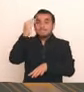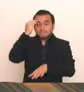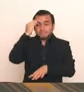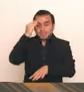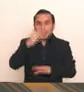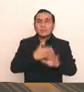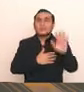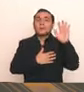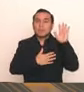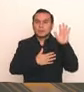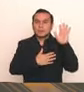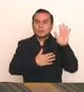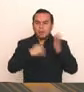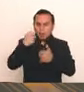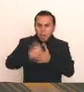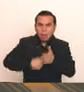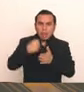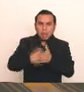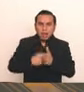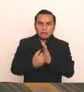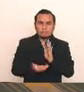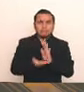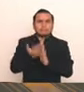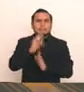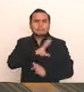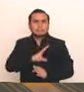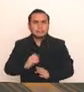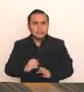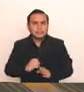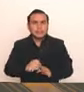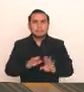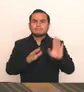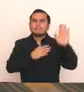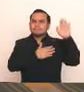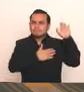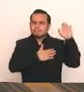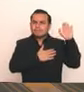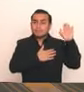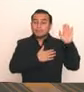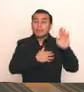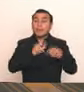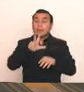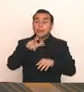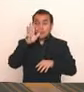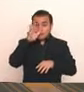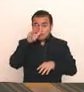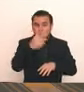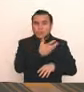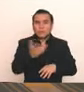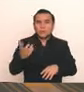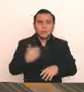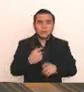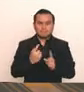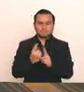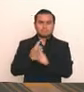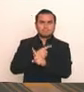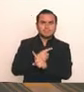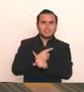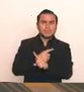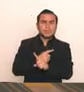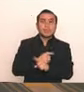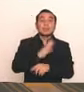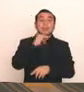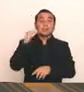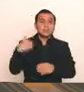queremos trabajar todos parece que nuestro país adelante este día jugamos defender lo conquistado el 3 de febrero este día juramos que cambiaremos nuestro país